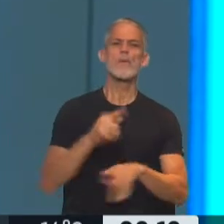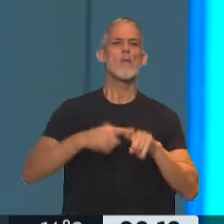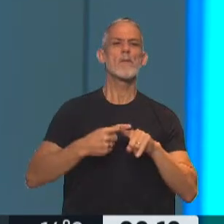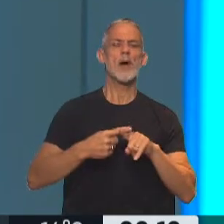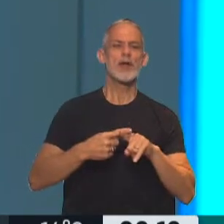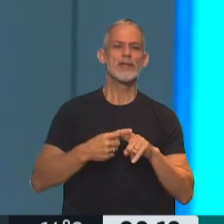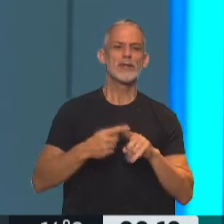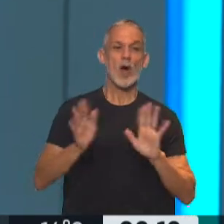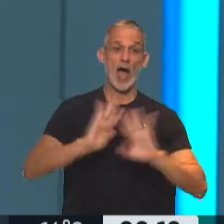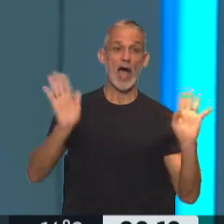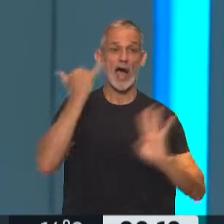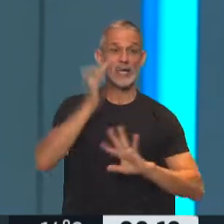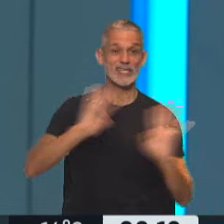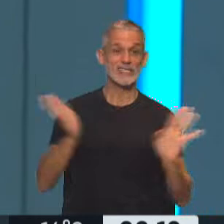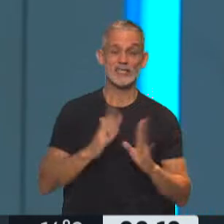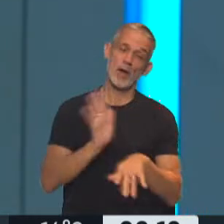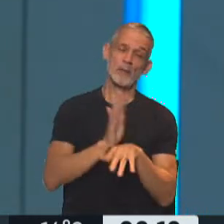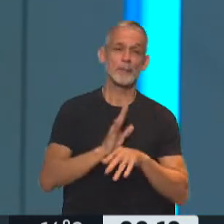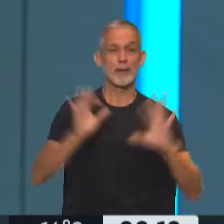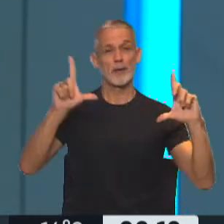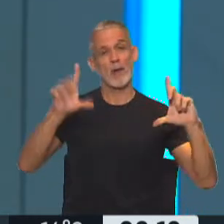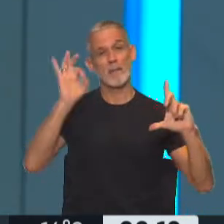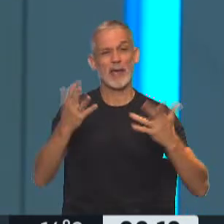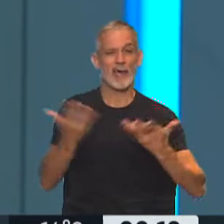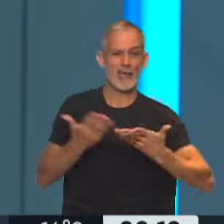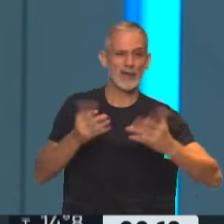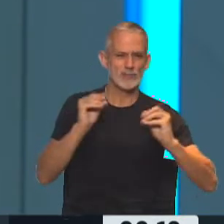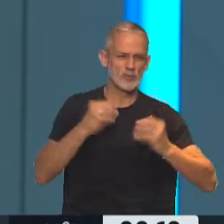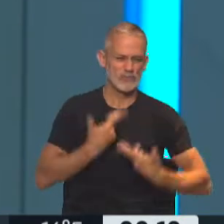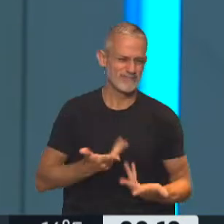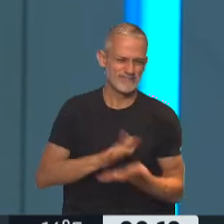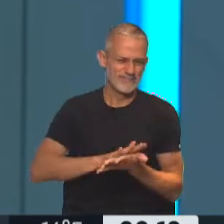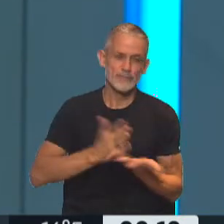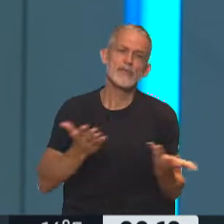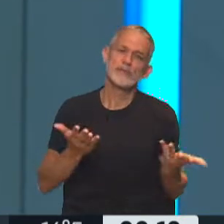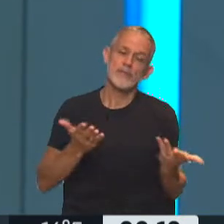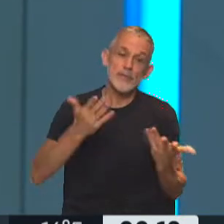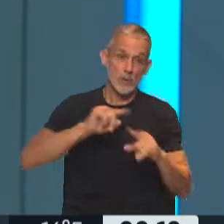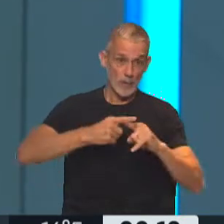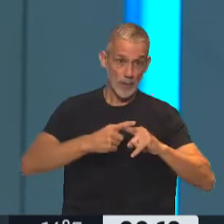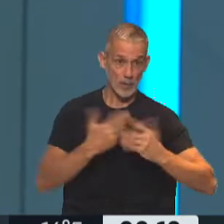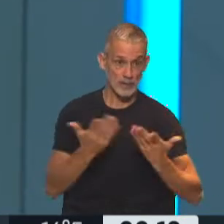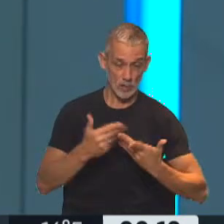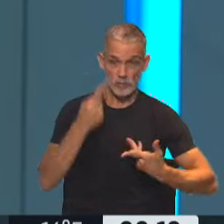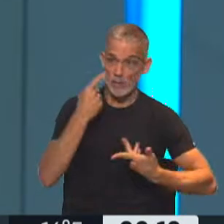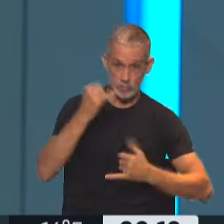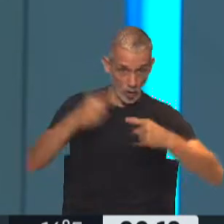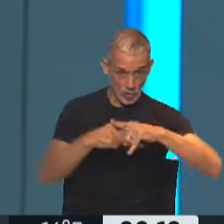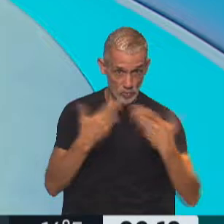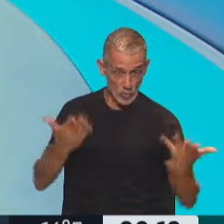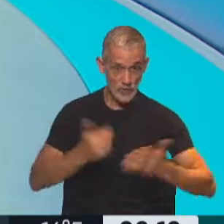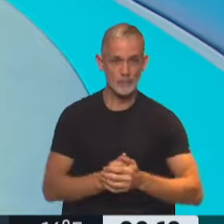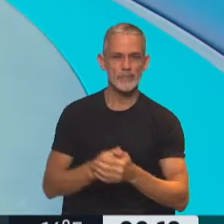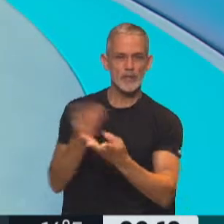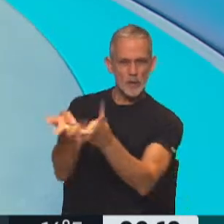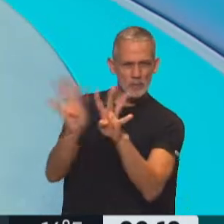política está de alguna manera manchado. Digo, tener una postura política, lo interesante es ponerla sobre la mesa. Ahora, tenemos un